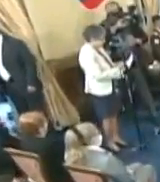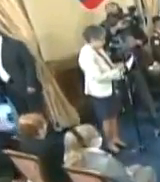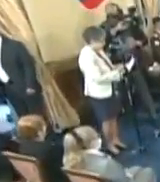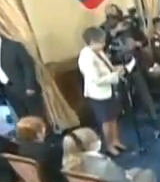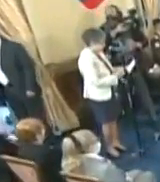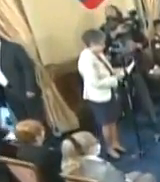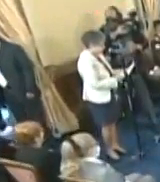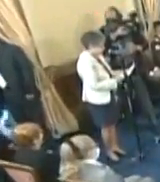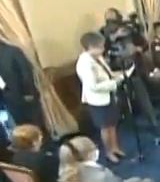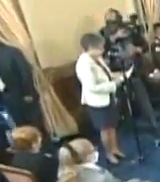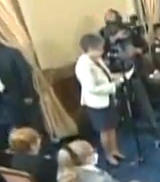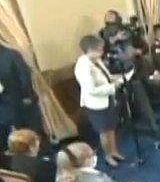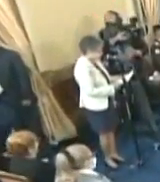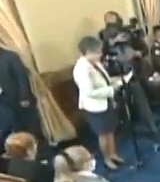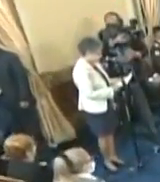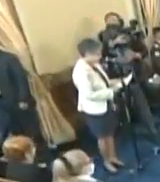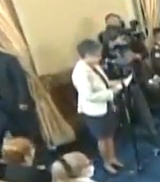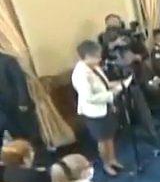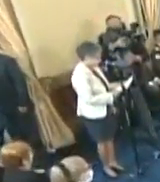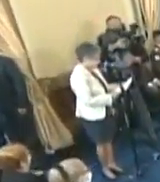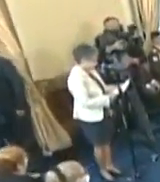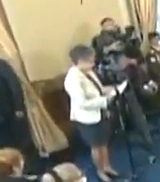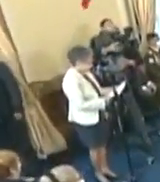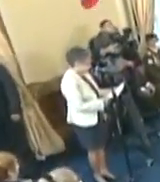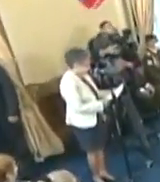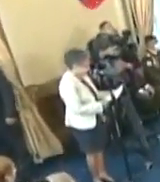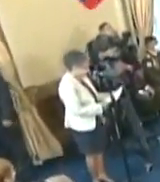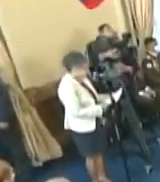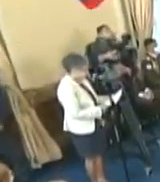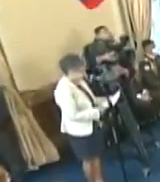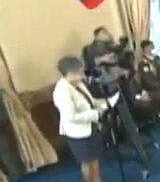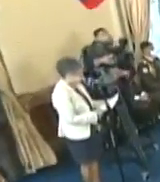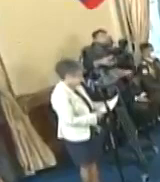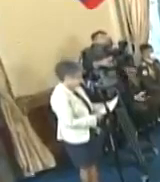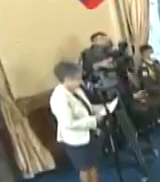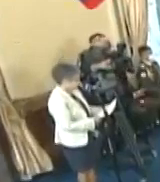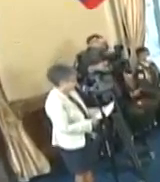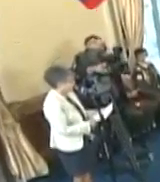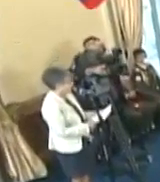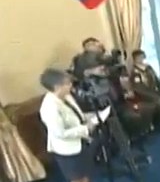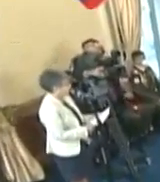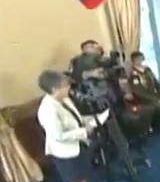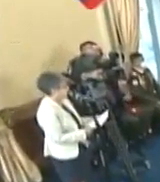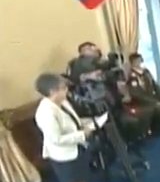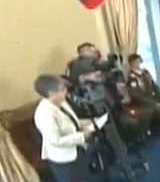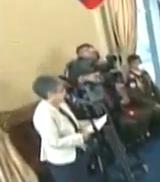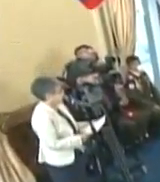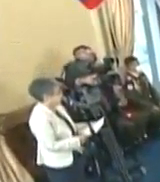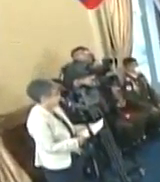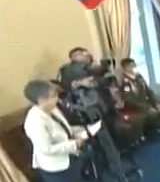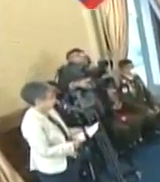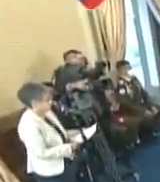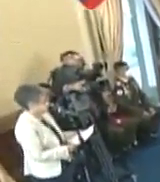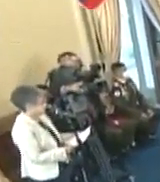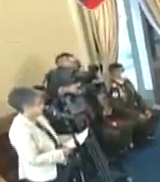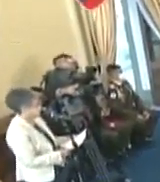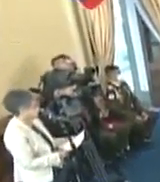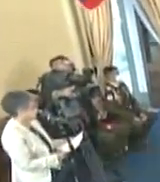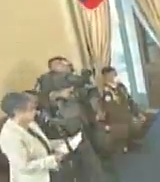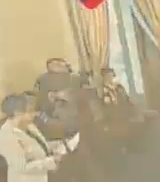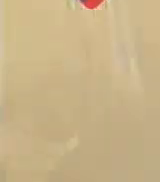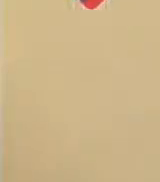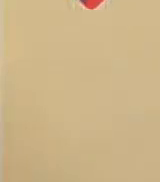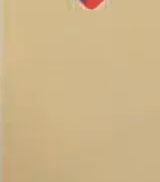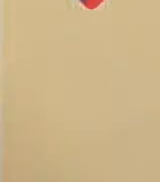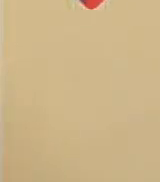Nicolás Maduro Moros, the President of Bolivian Republic of Venezuela, First Lady